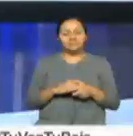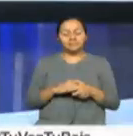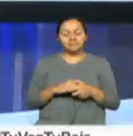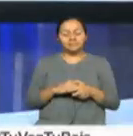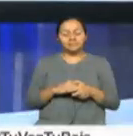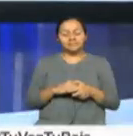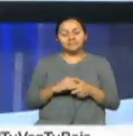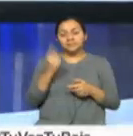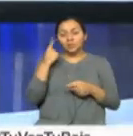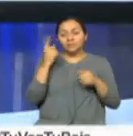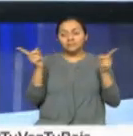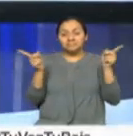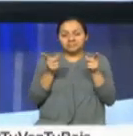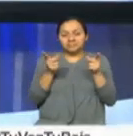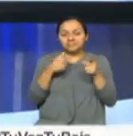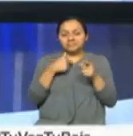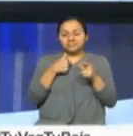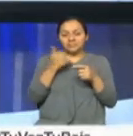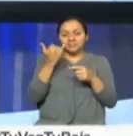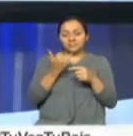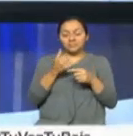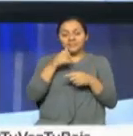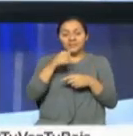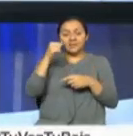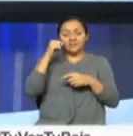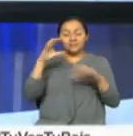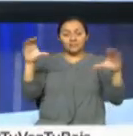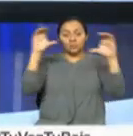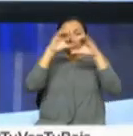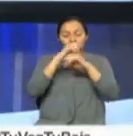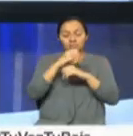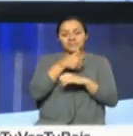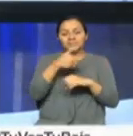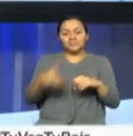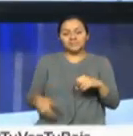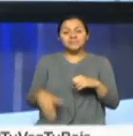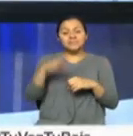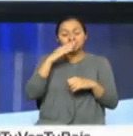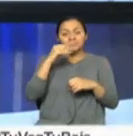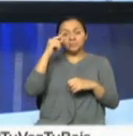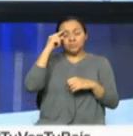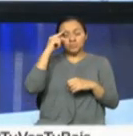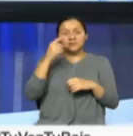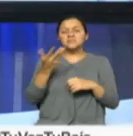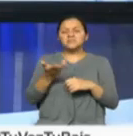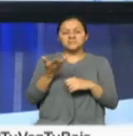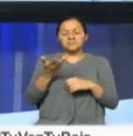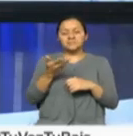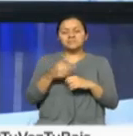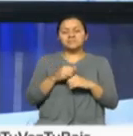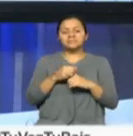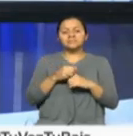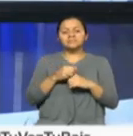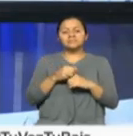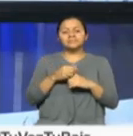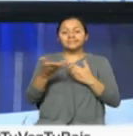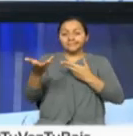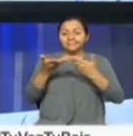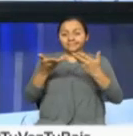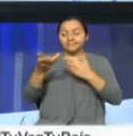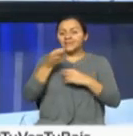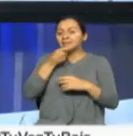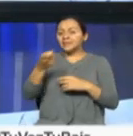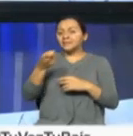Bien, esto es lo que sucedió hoy, pero ayer en la noche el presidente de la República, Rafael Correa Delgado, sostuvo una